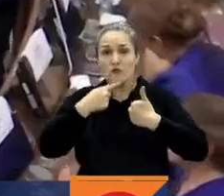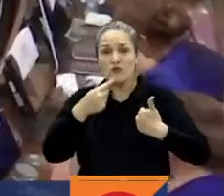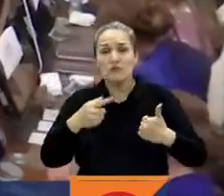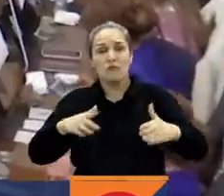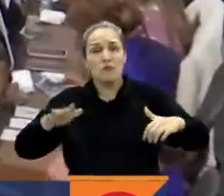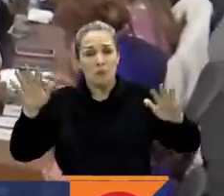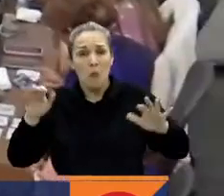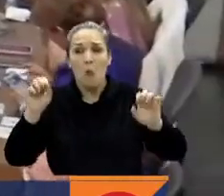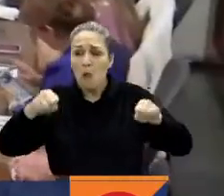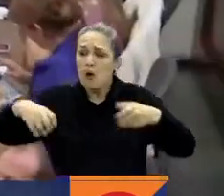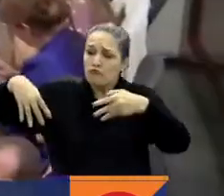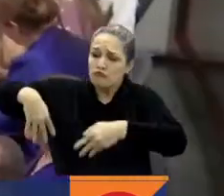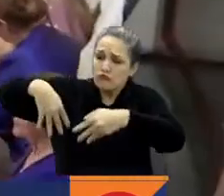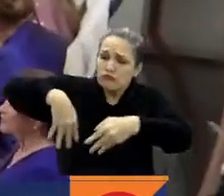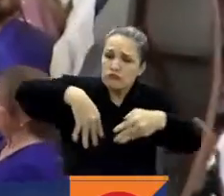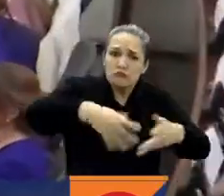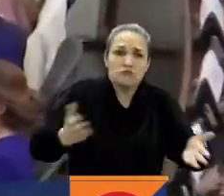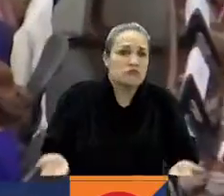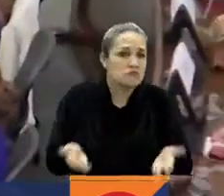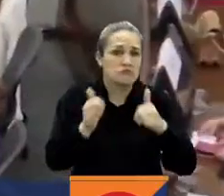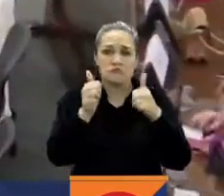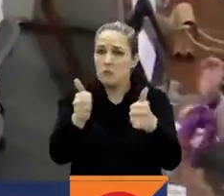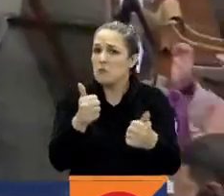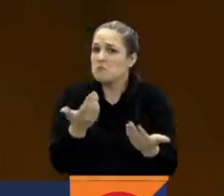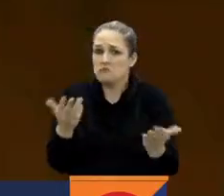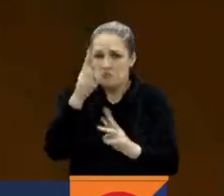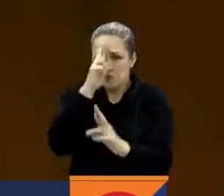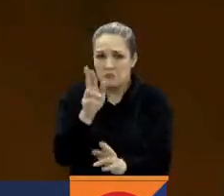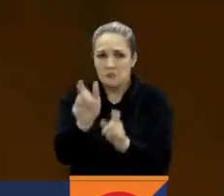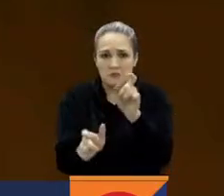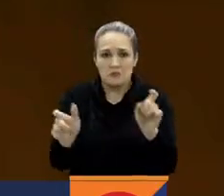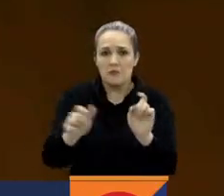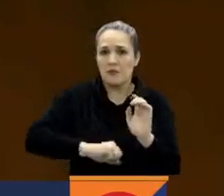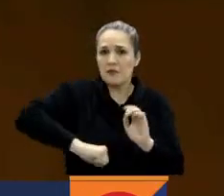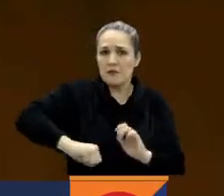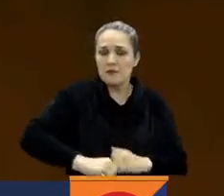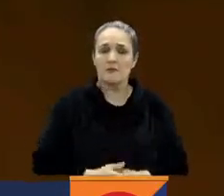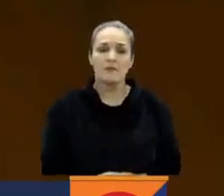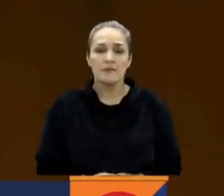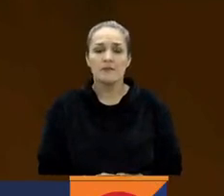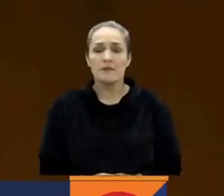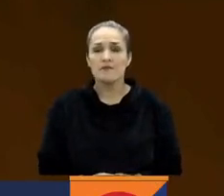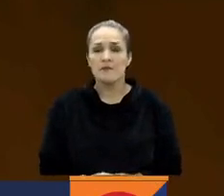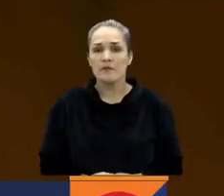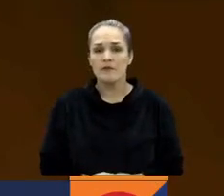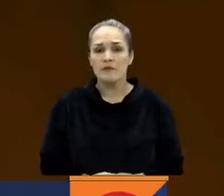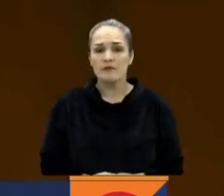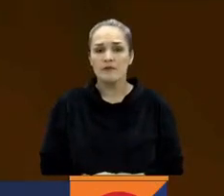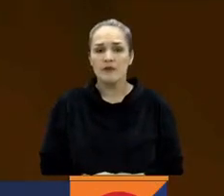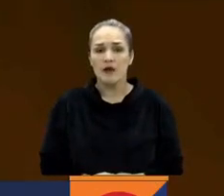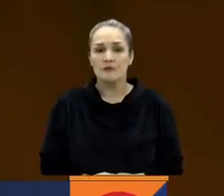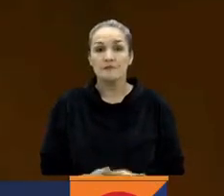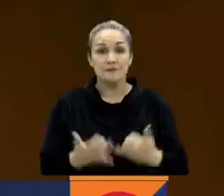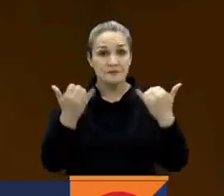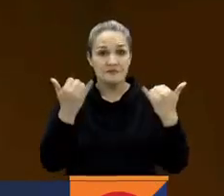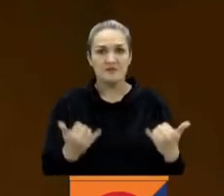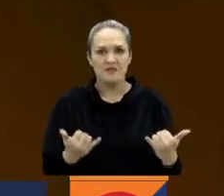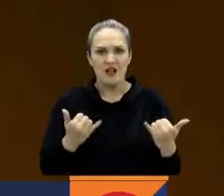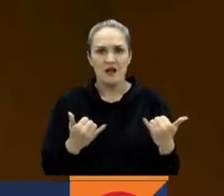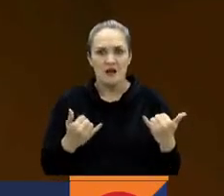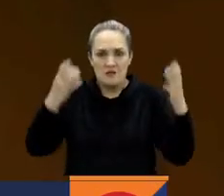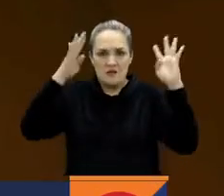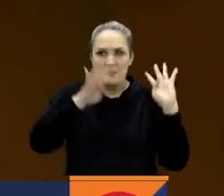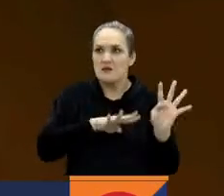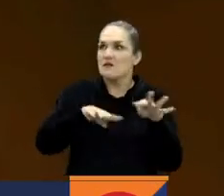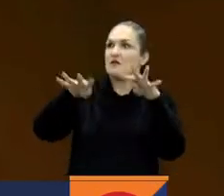pueden presentar movilizaciones, habrá garantías para los manifestantes. Yo creo que no deberíamos generar tanto revuelo